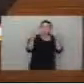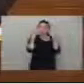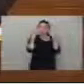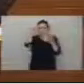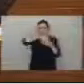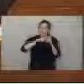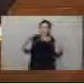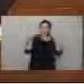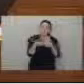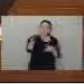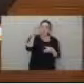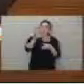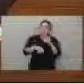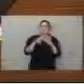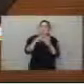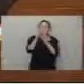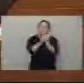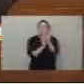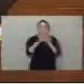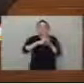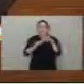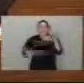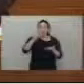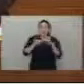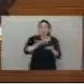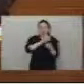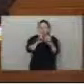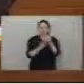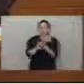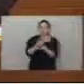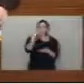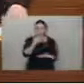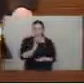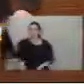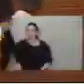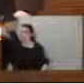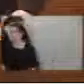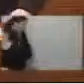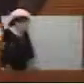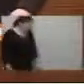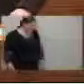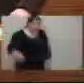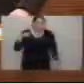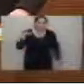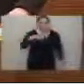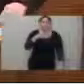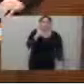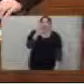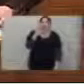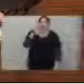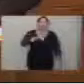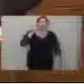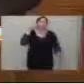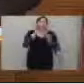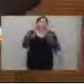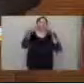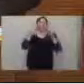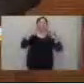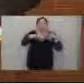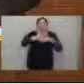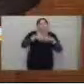criterios para la evaluación y modificación del mapa escolar. Se ha dicho aquí mismo, señor Peña, que el objetivo es una red que combine